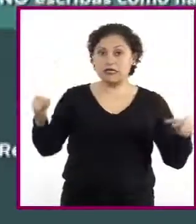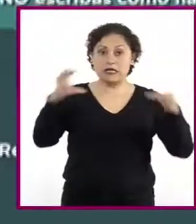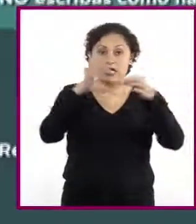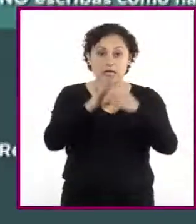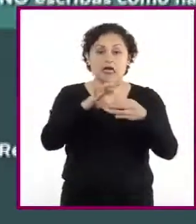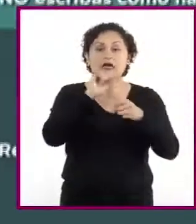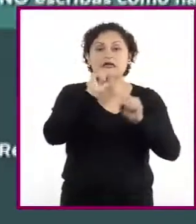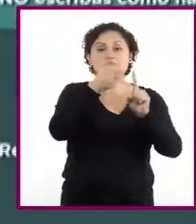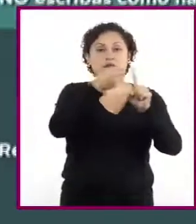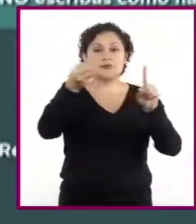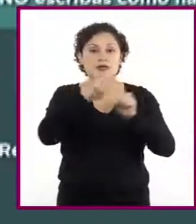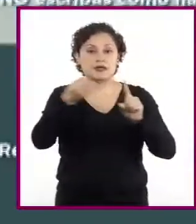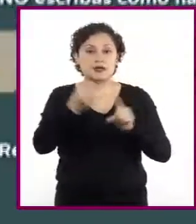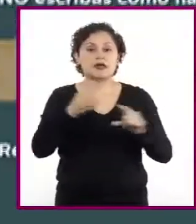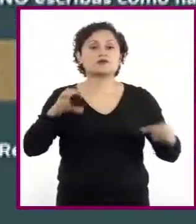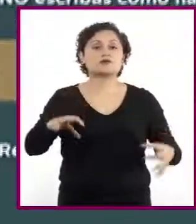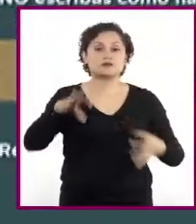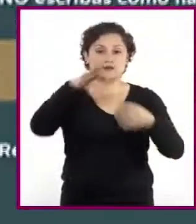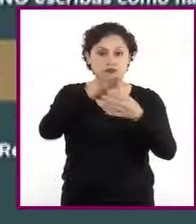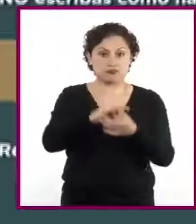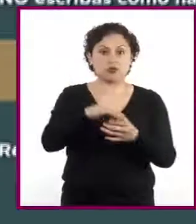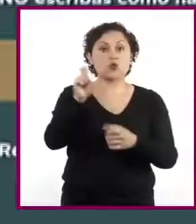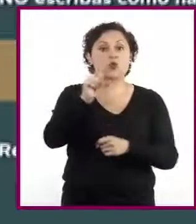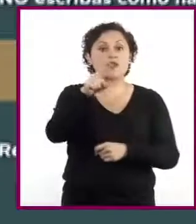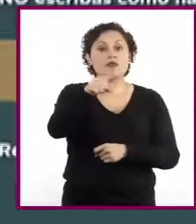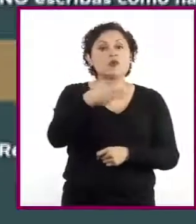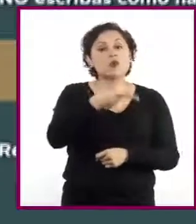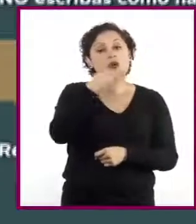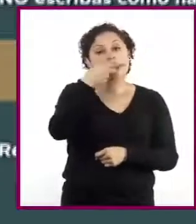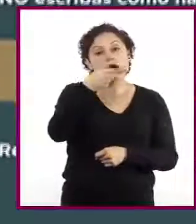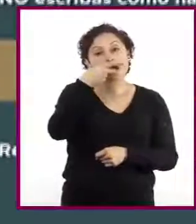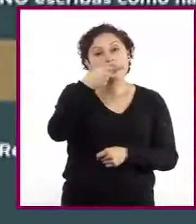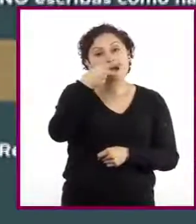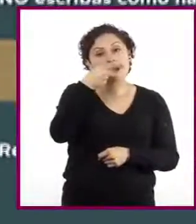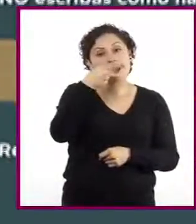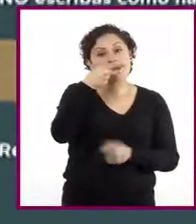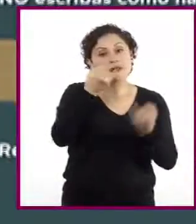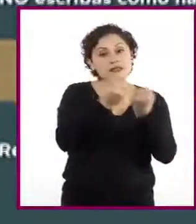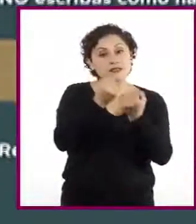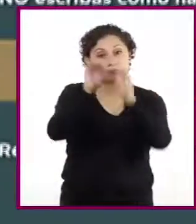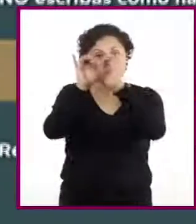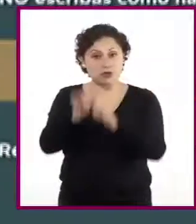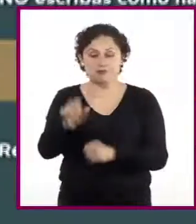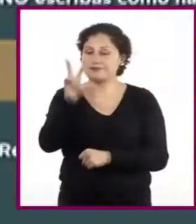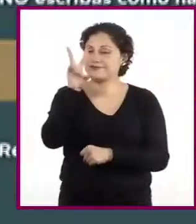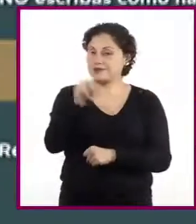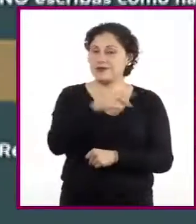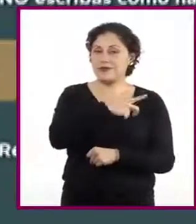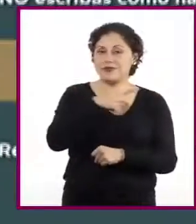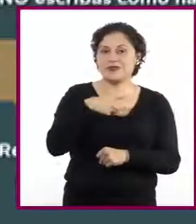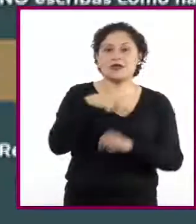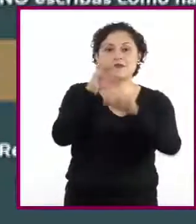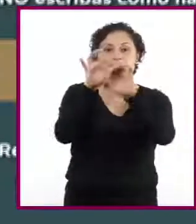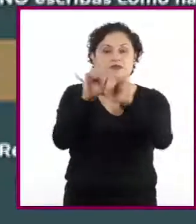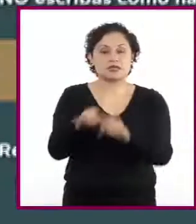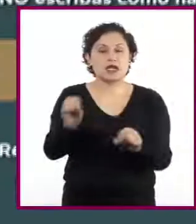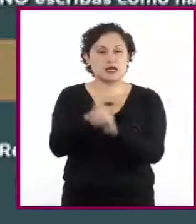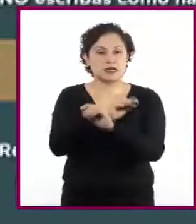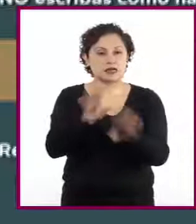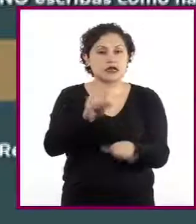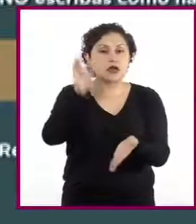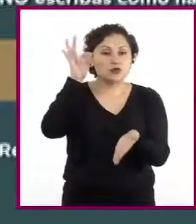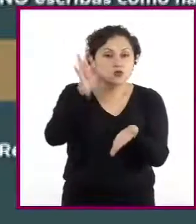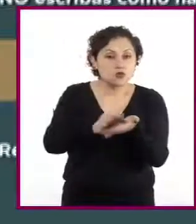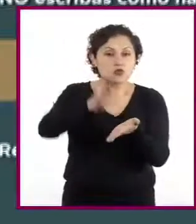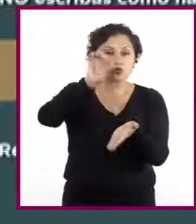Evita escribir como hablas. Utiliza los signos de puntuación para evitar problemas de comprensión. Los puntos y las comas